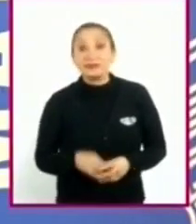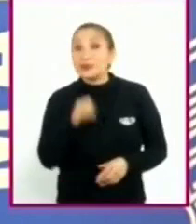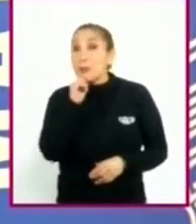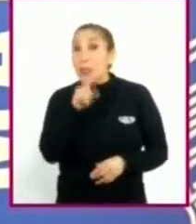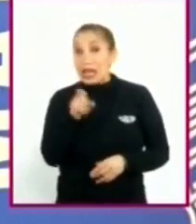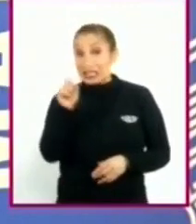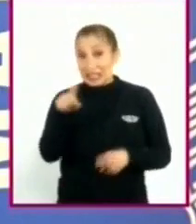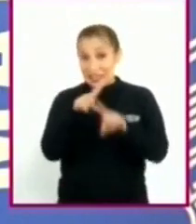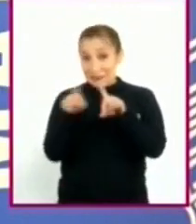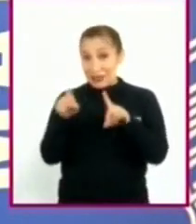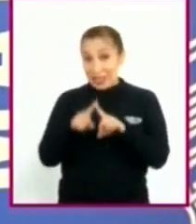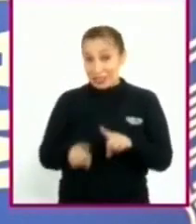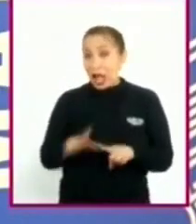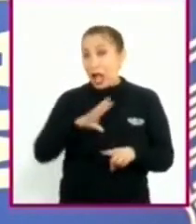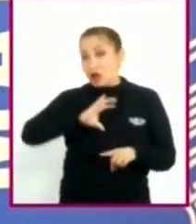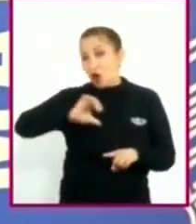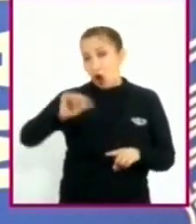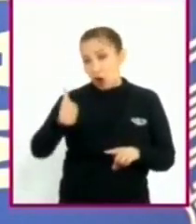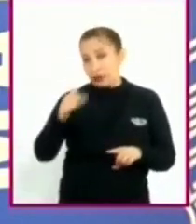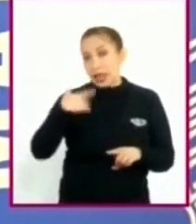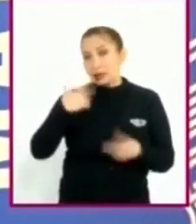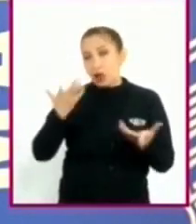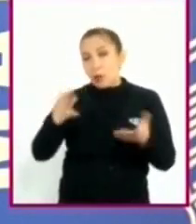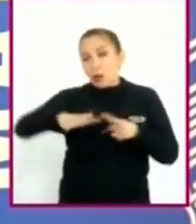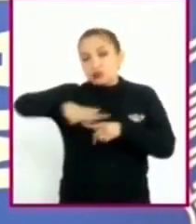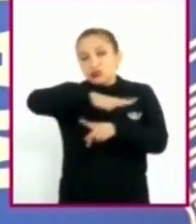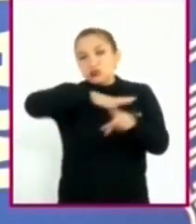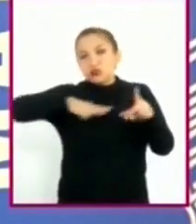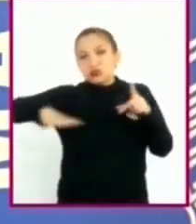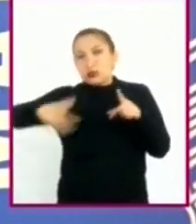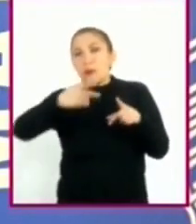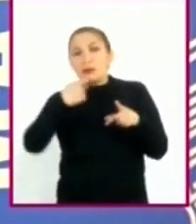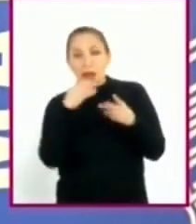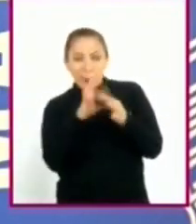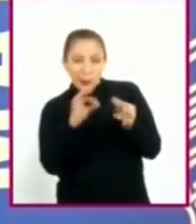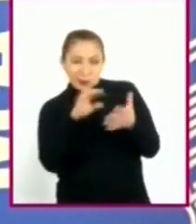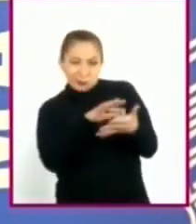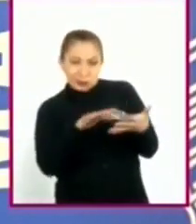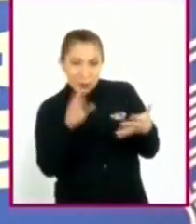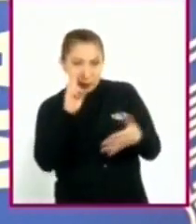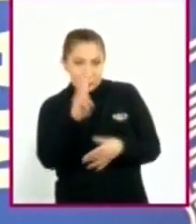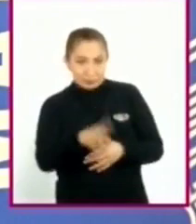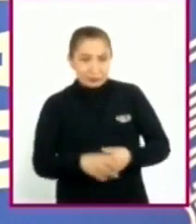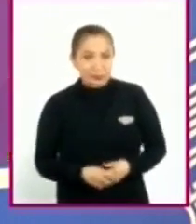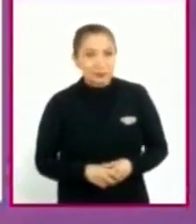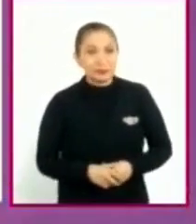Además de esas variantes, hay otras que definen el contexto de la narración. Veamos.